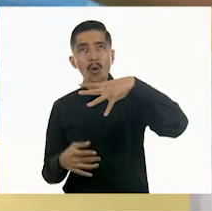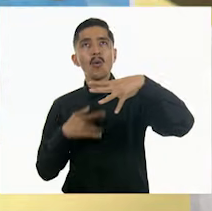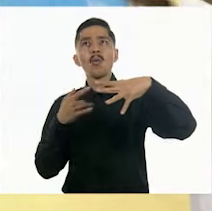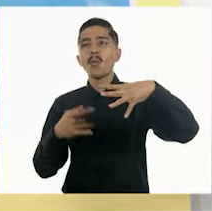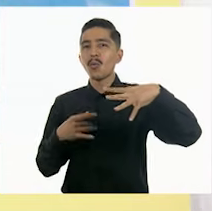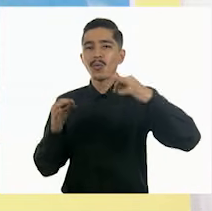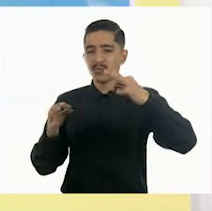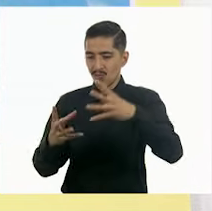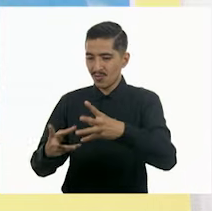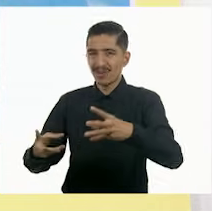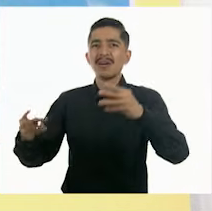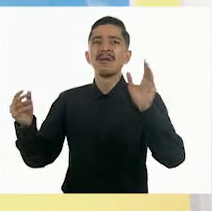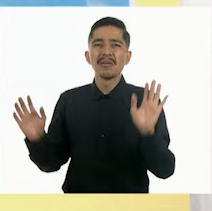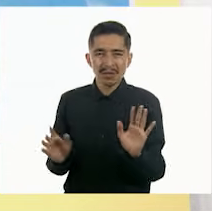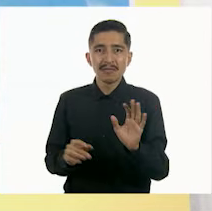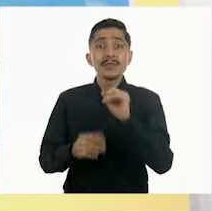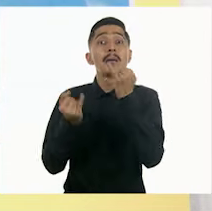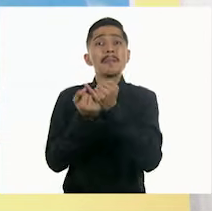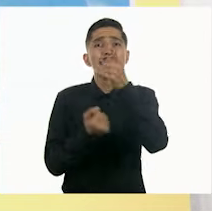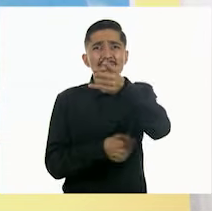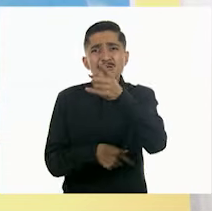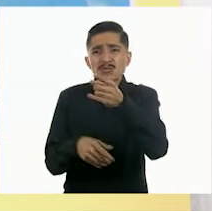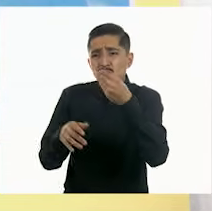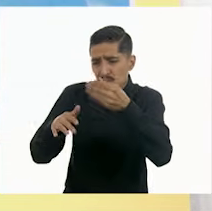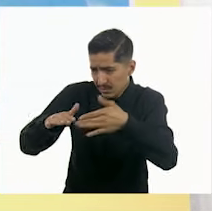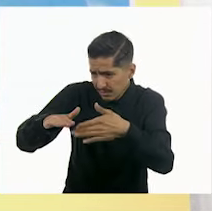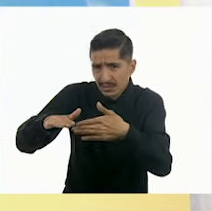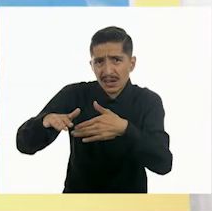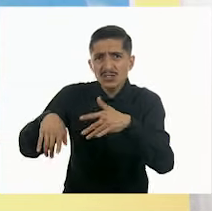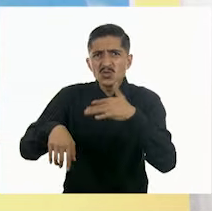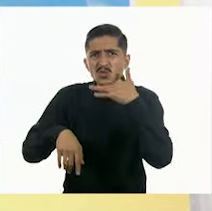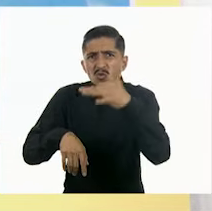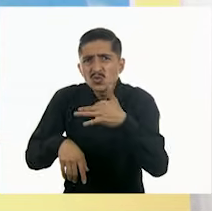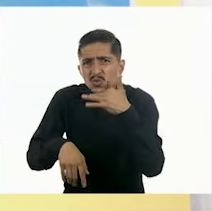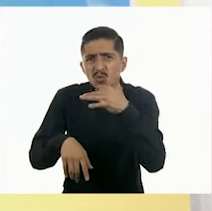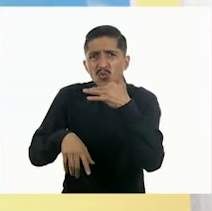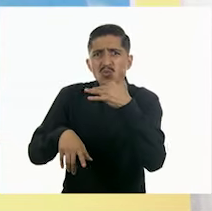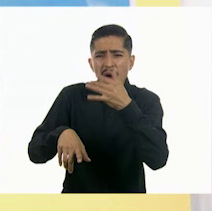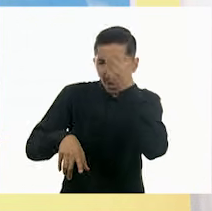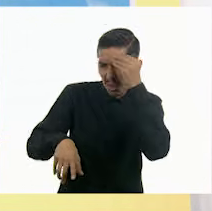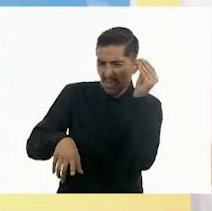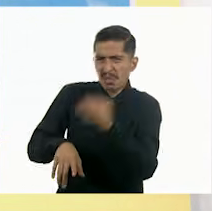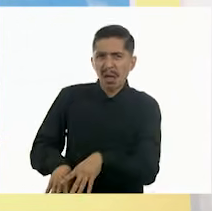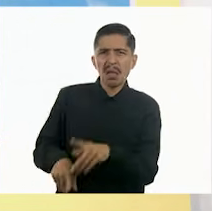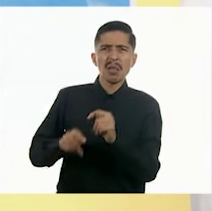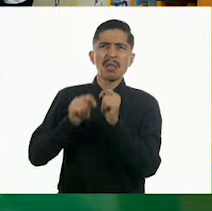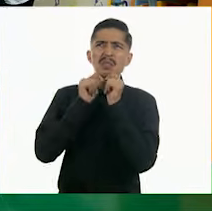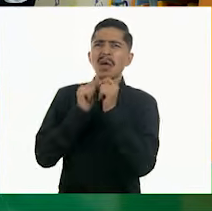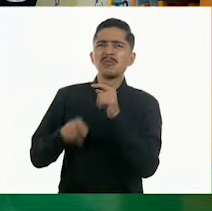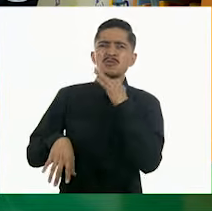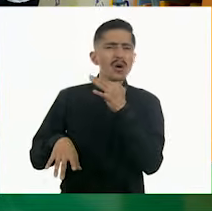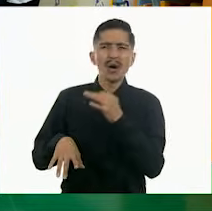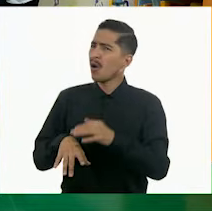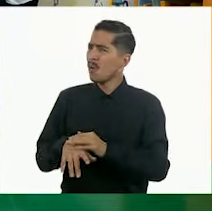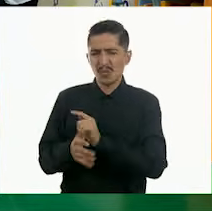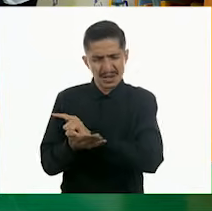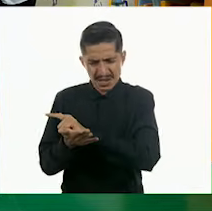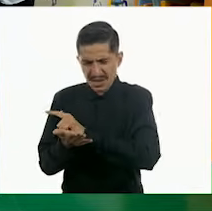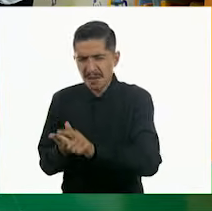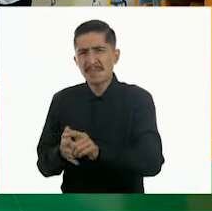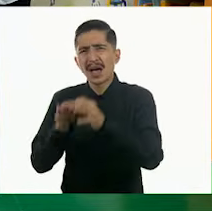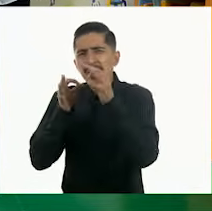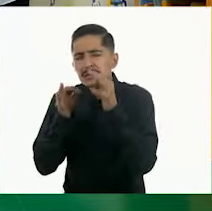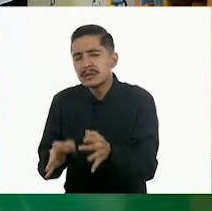acumulación de suciedad en la cocina. Porque estamos hablando ahorita de los alimentos que vamos a cocinar y nuestra cocina debe de estar totalmente